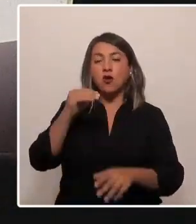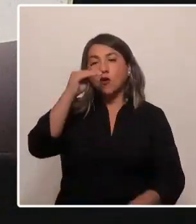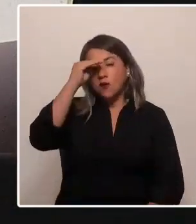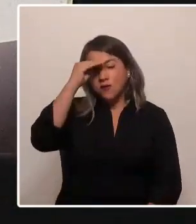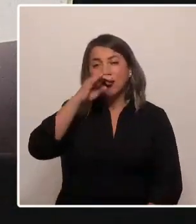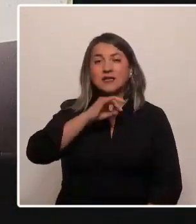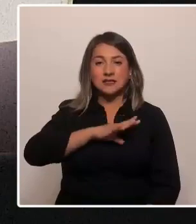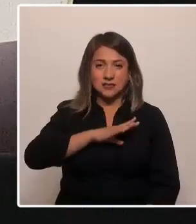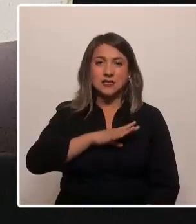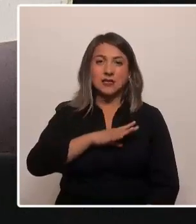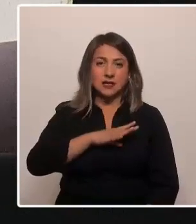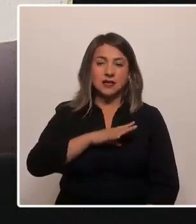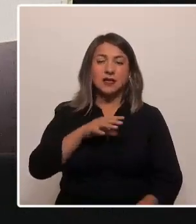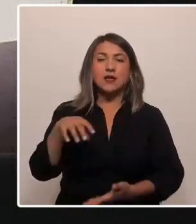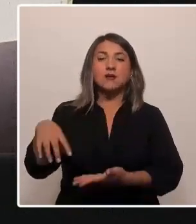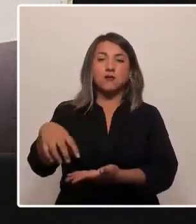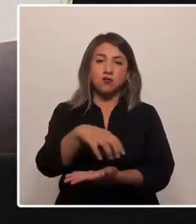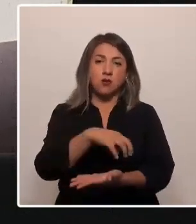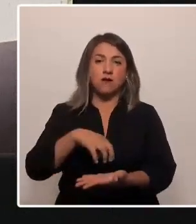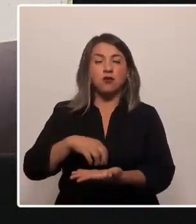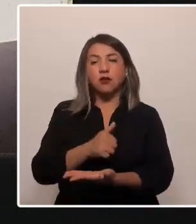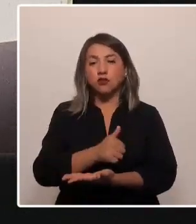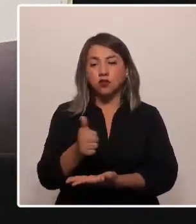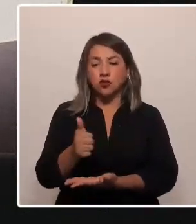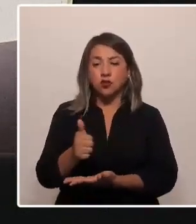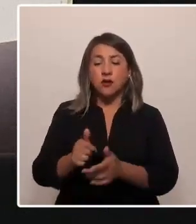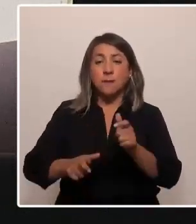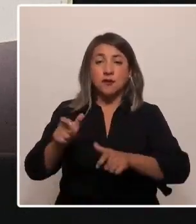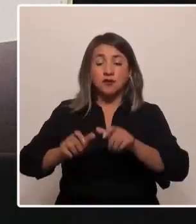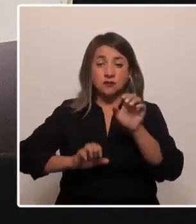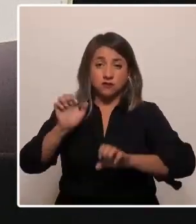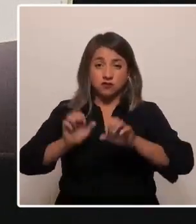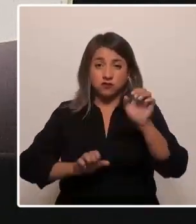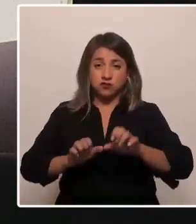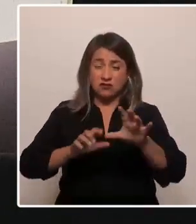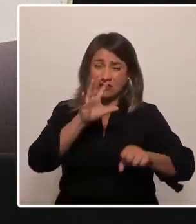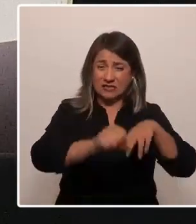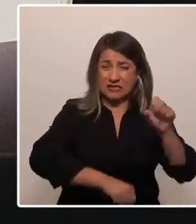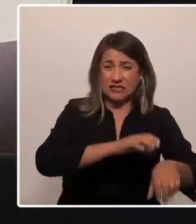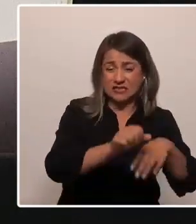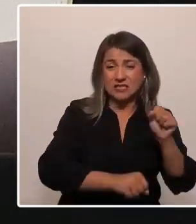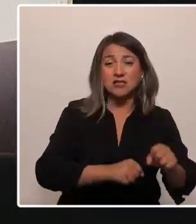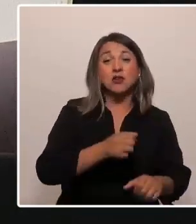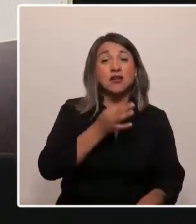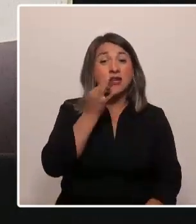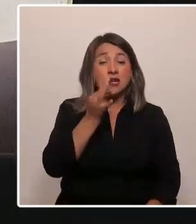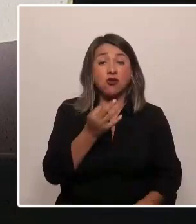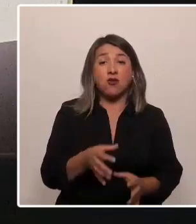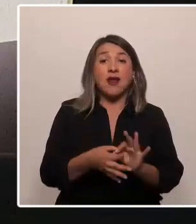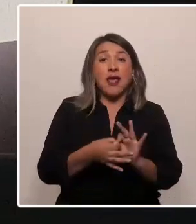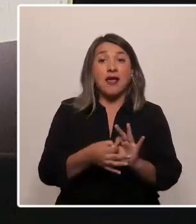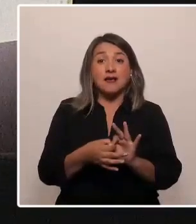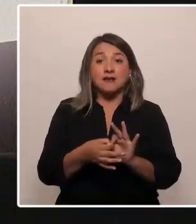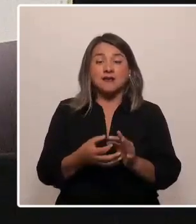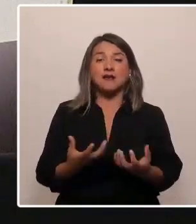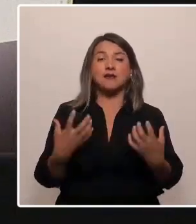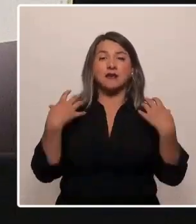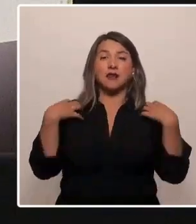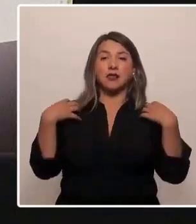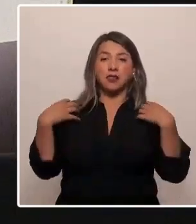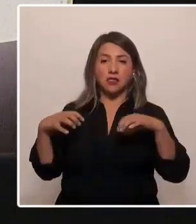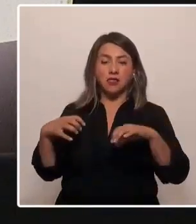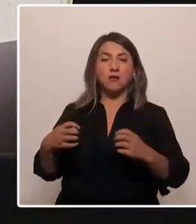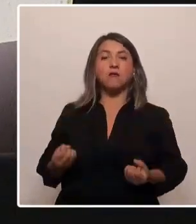Chile en tanto pueblo. Los privados que han saqueado al Estado y se han enriquecido gracias a la delegación de responsabilidades que provocó